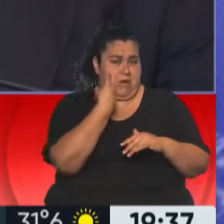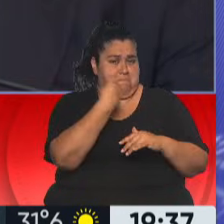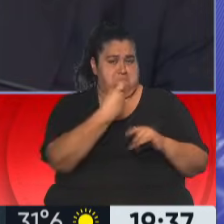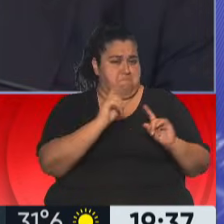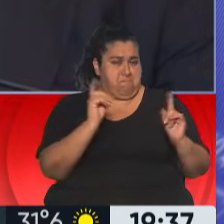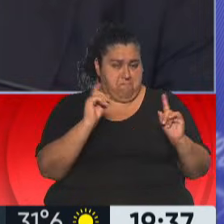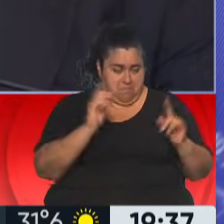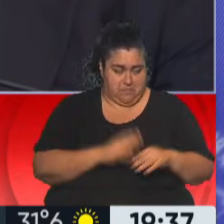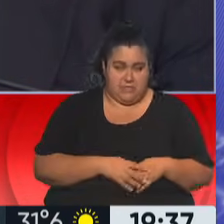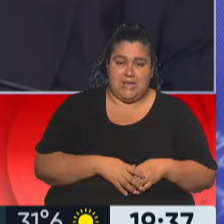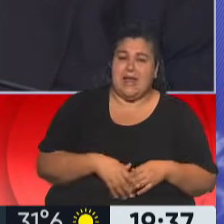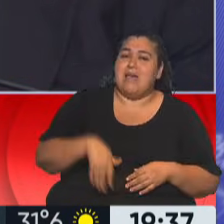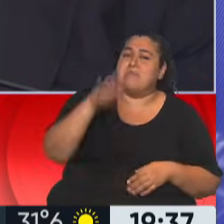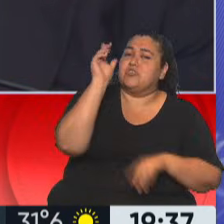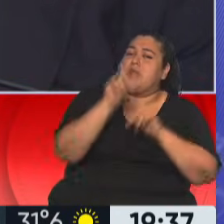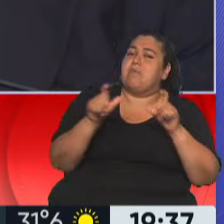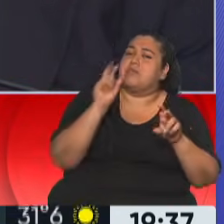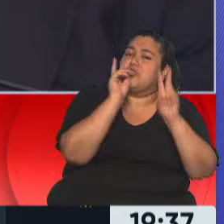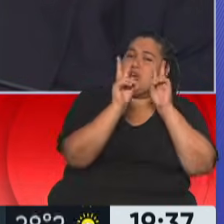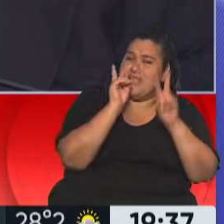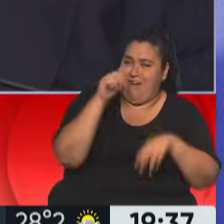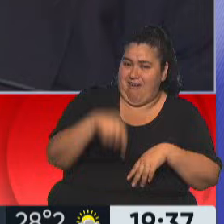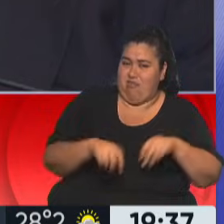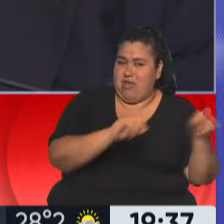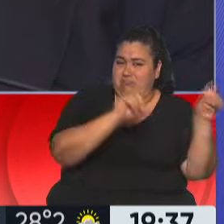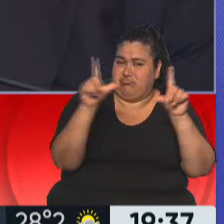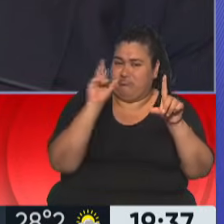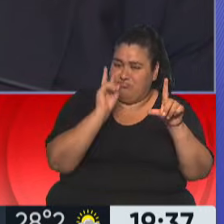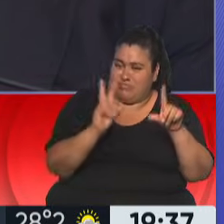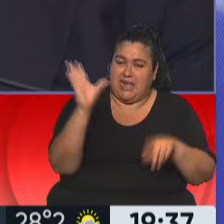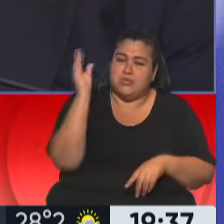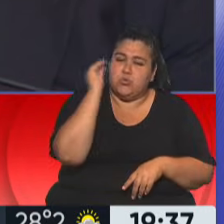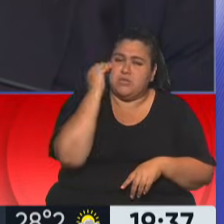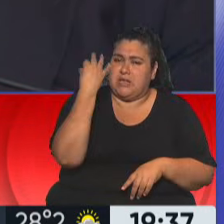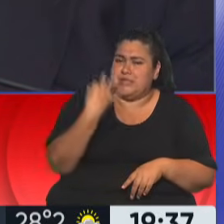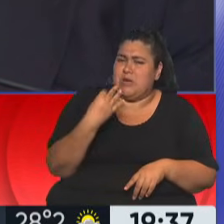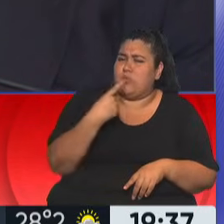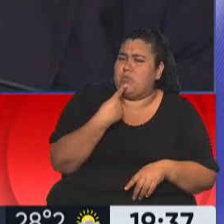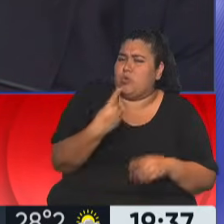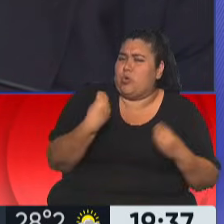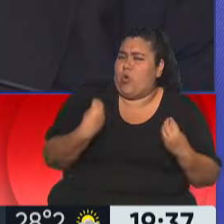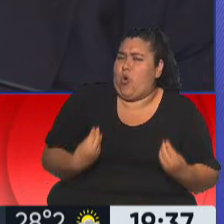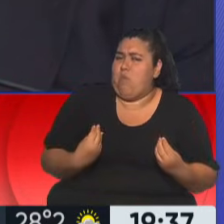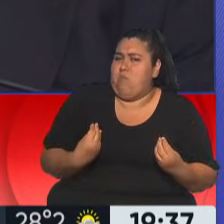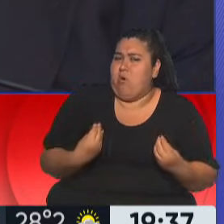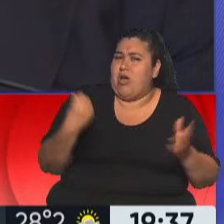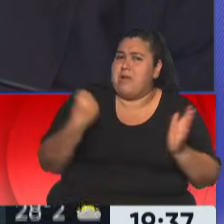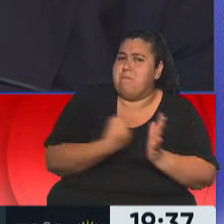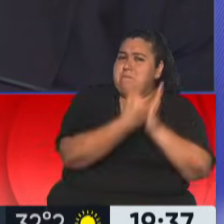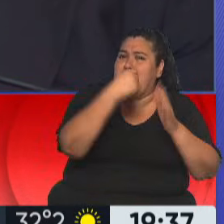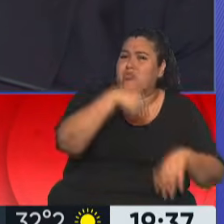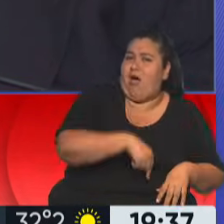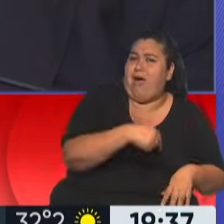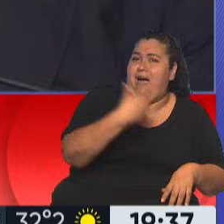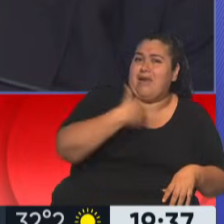Juan, muchos de los televidentes que en este momento nos están sintonizando, lo están viendo y escuchando, deben preguntarse cómo va a repercutir todo esto en la Argentina y en el mundo, por ejemplo, en